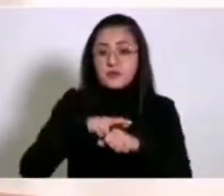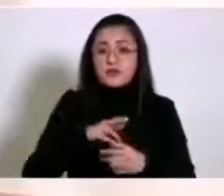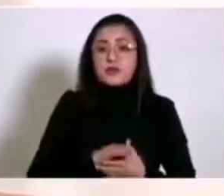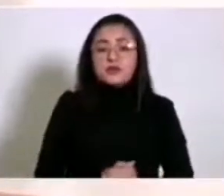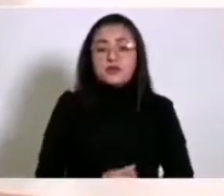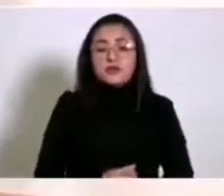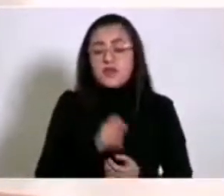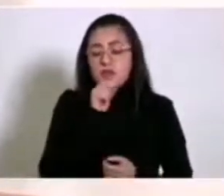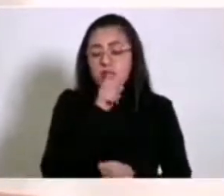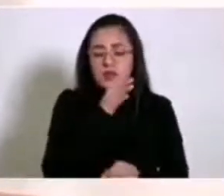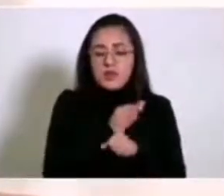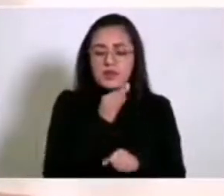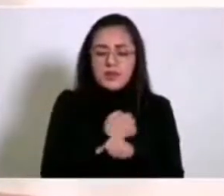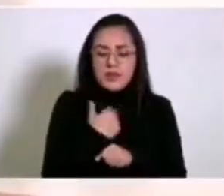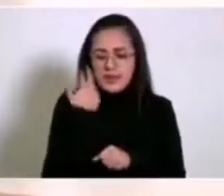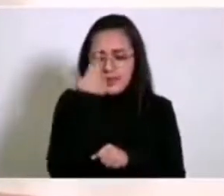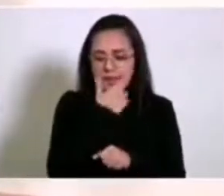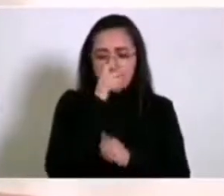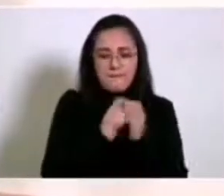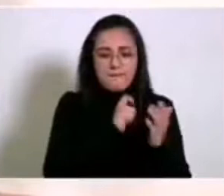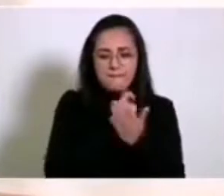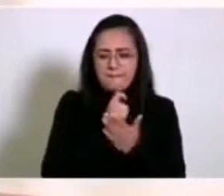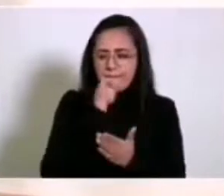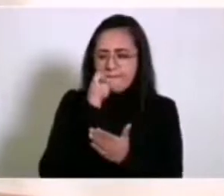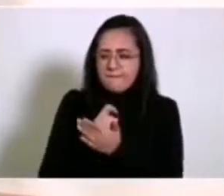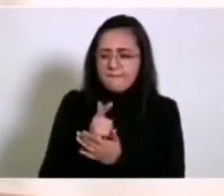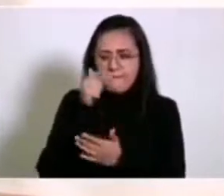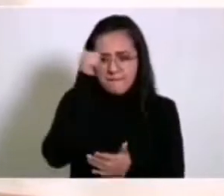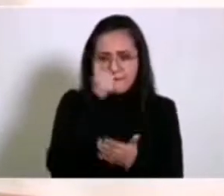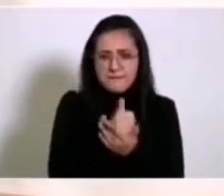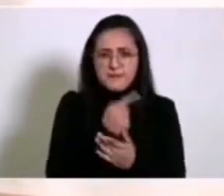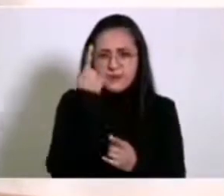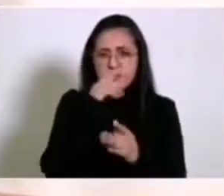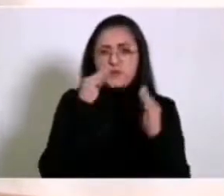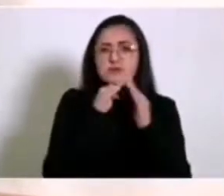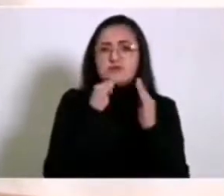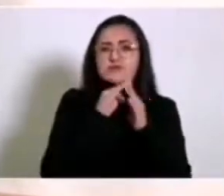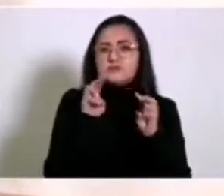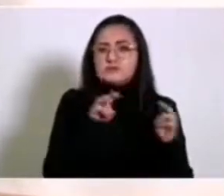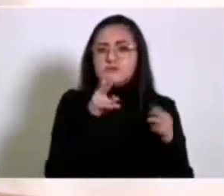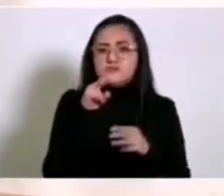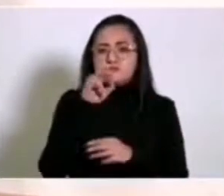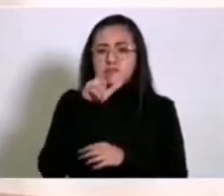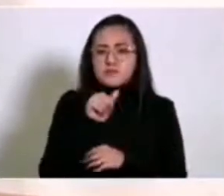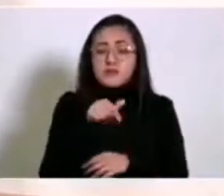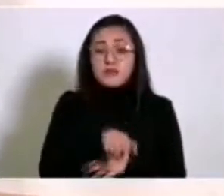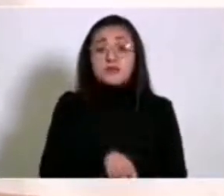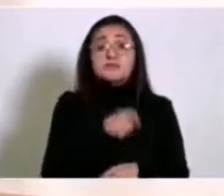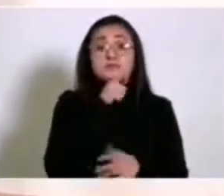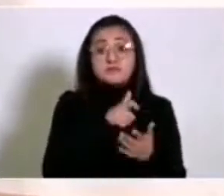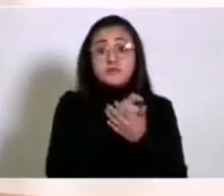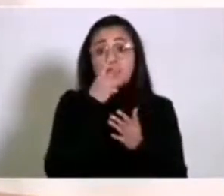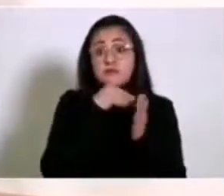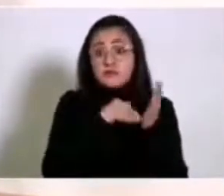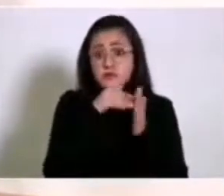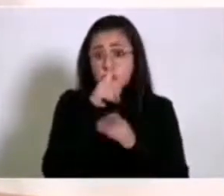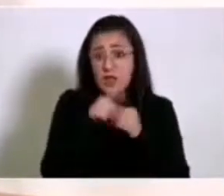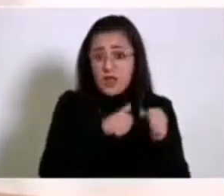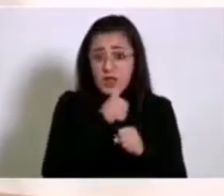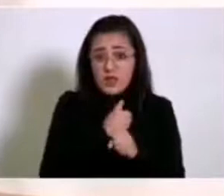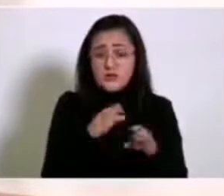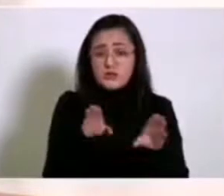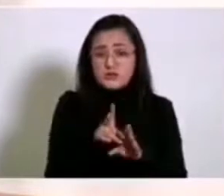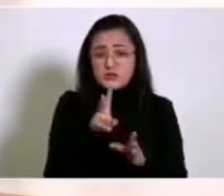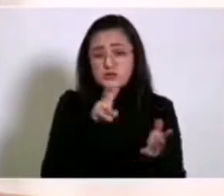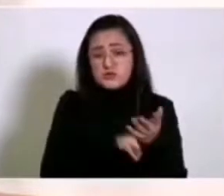también revisamos los pagos por el uso de una marca para la casa de música de viena ahí se pagan casi 3 millones de pesos al año por un aval